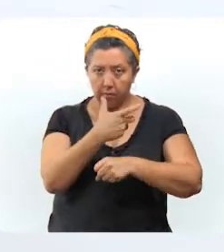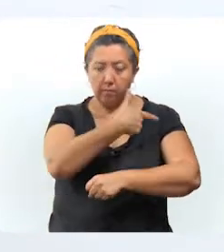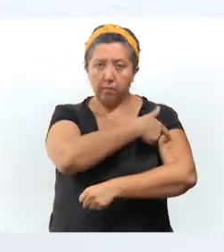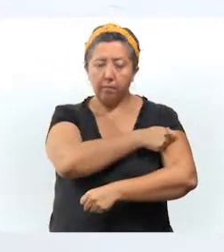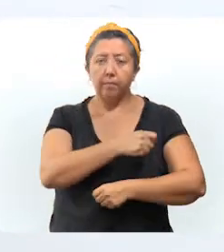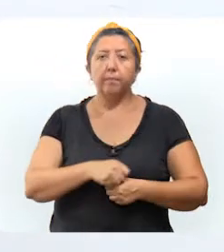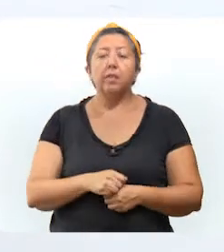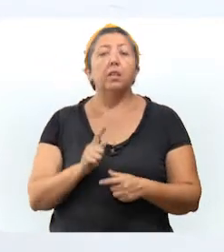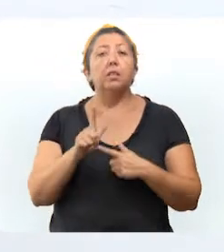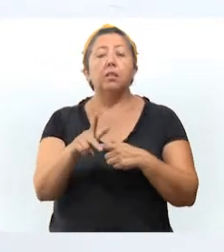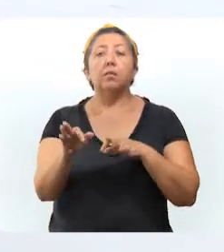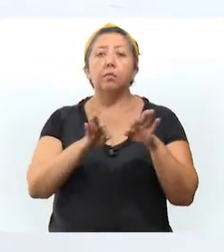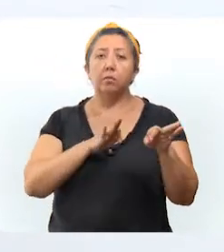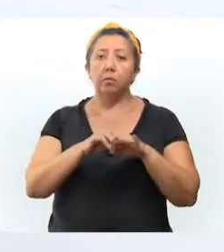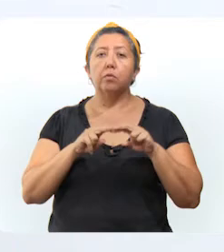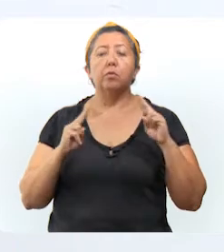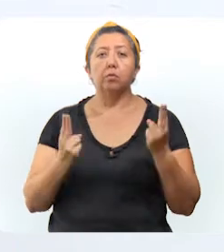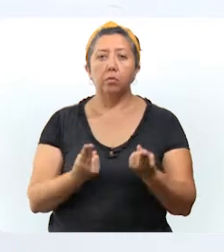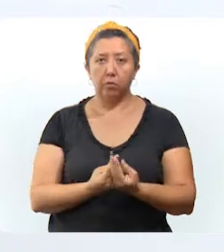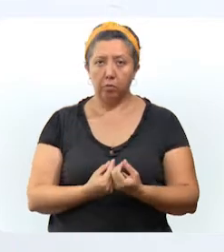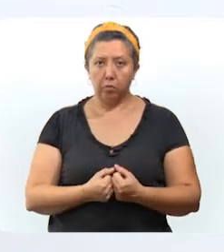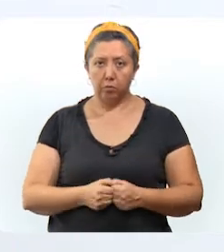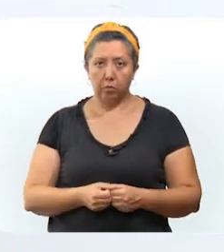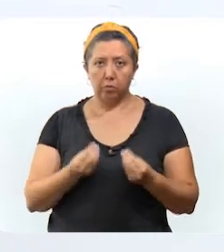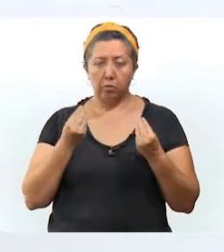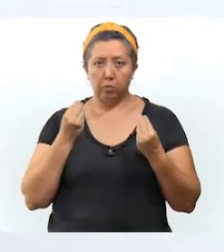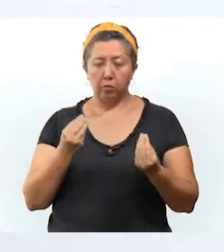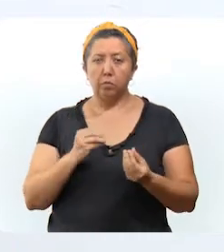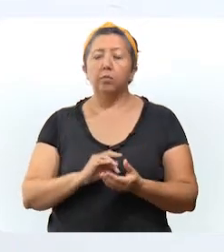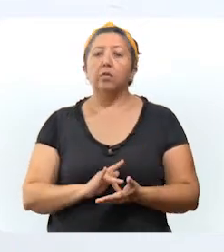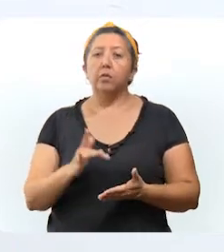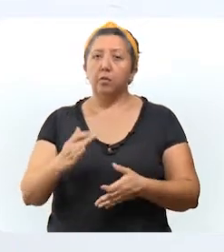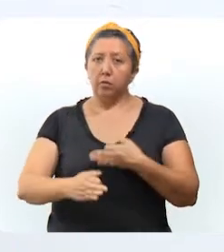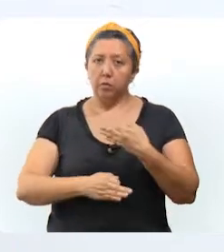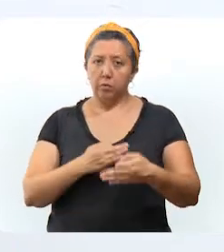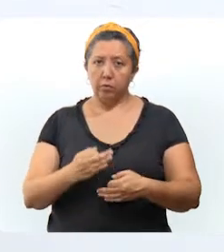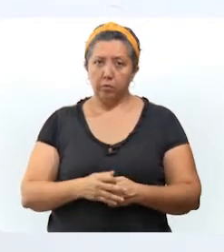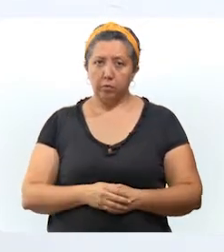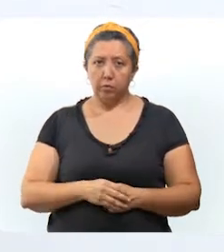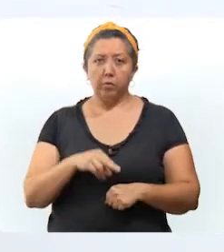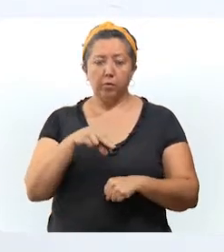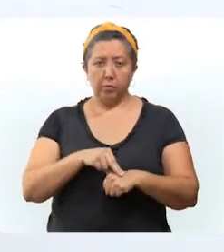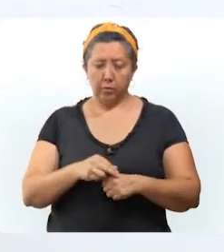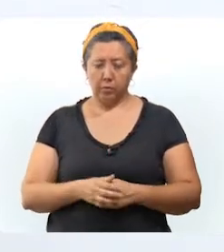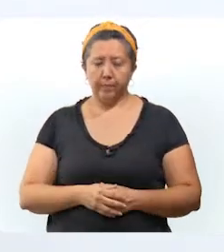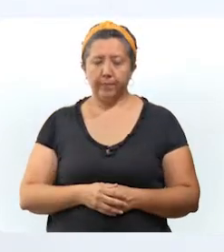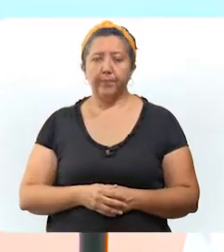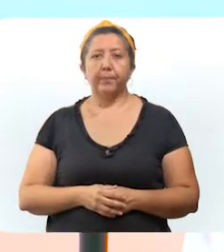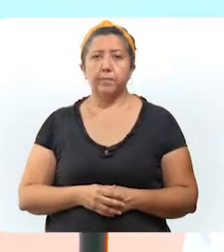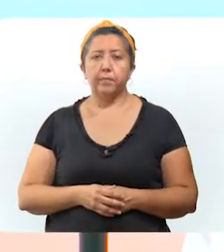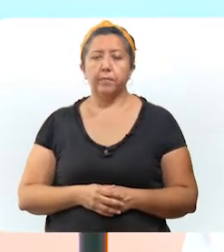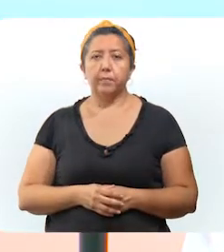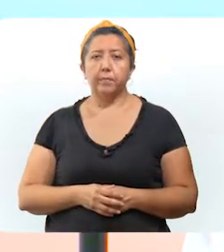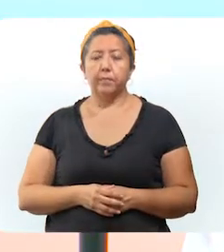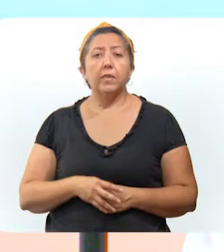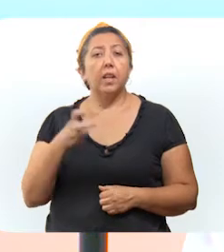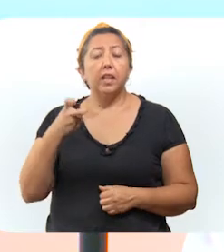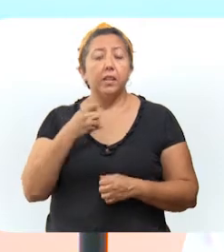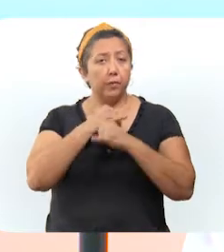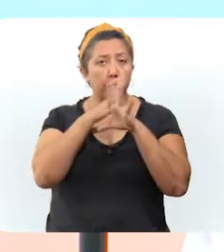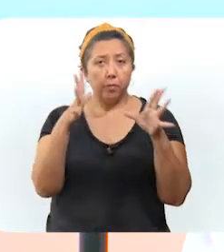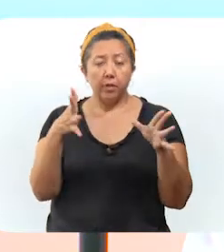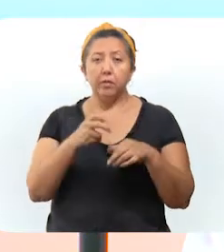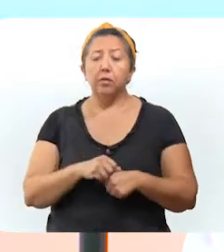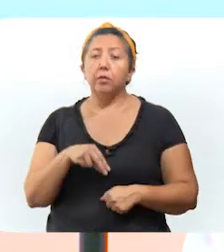dosis. Sigamos trabajando unidos y muchas gracias a todos. Doctor Isaac, adelante. Gracias, secretario. Este es el